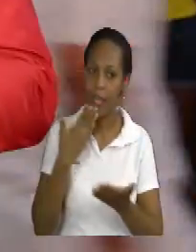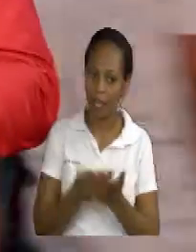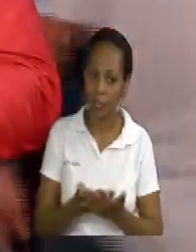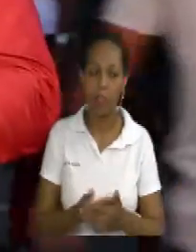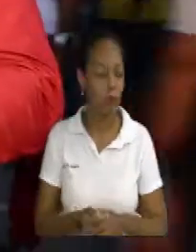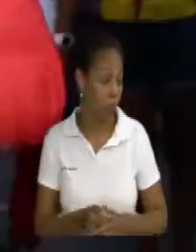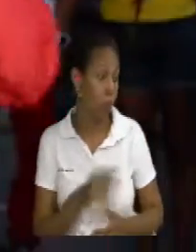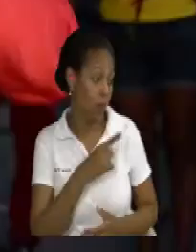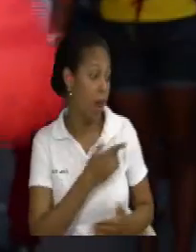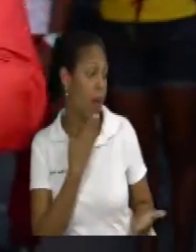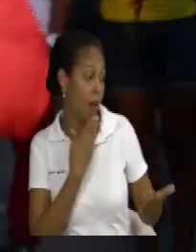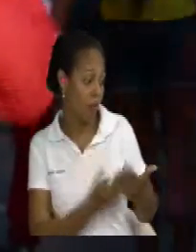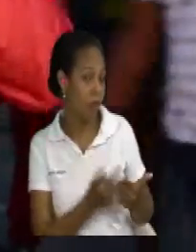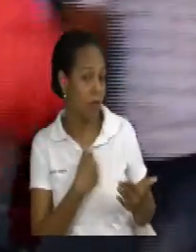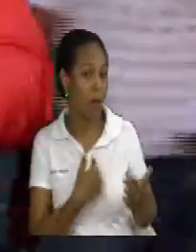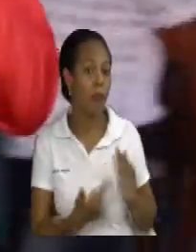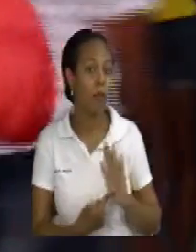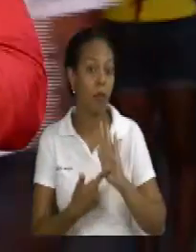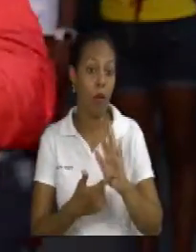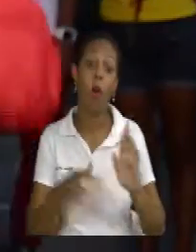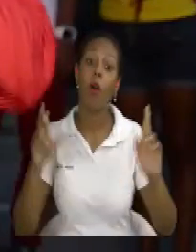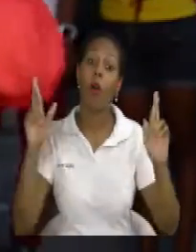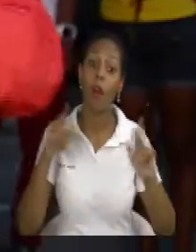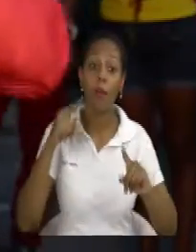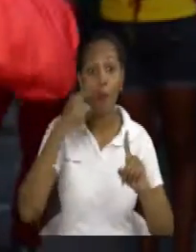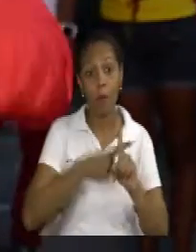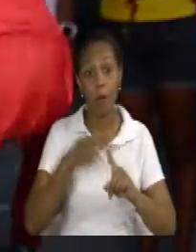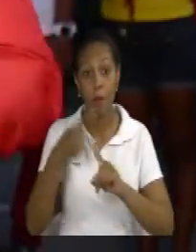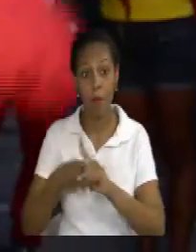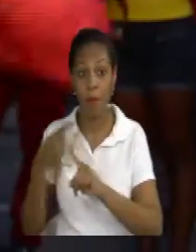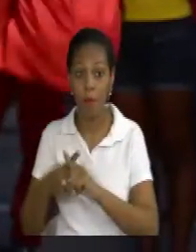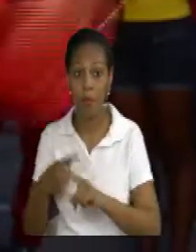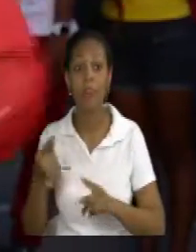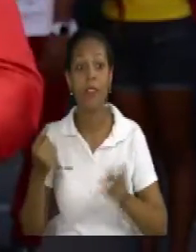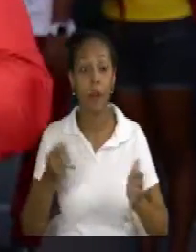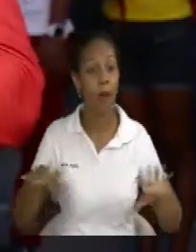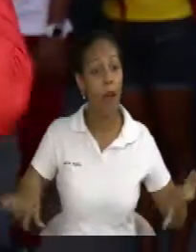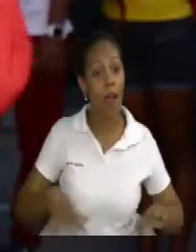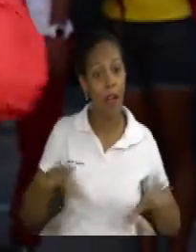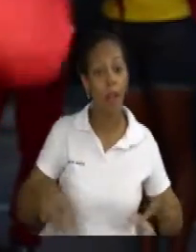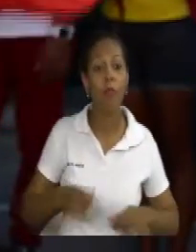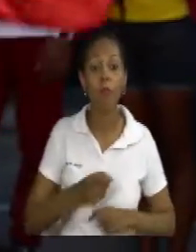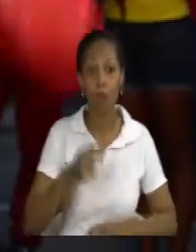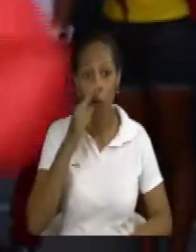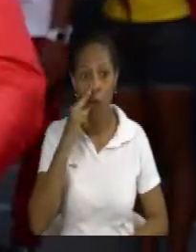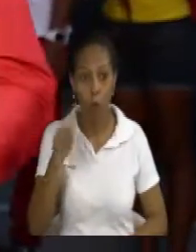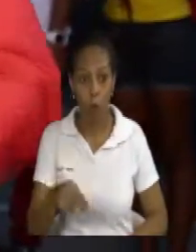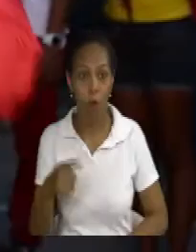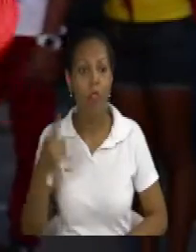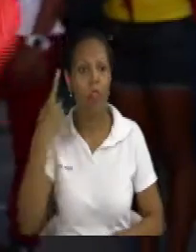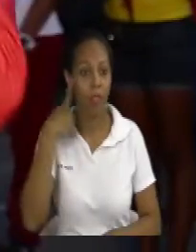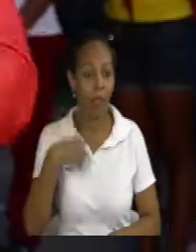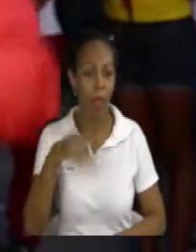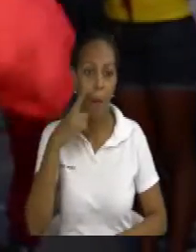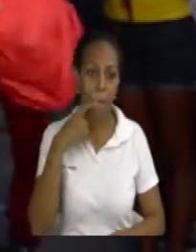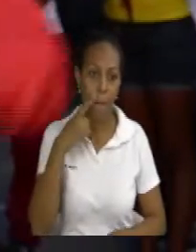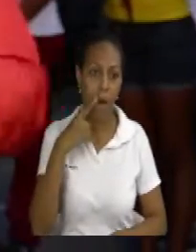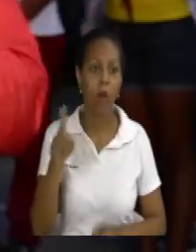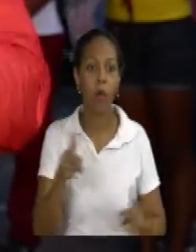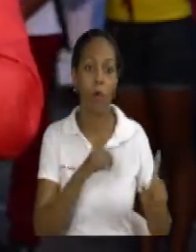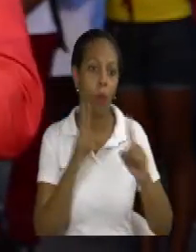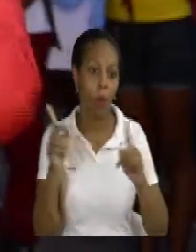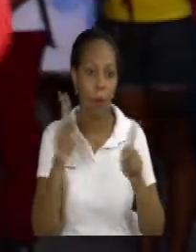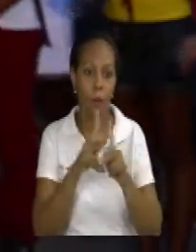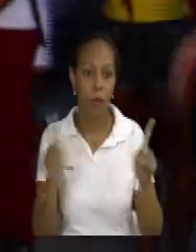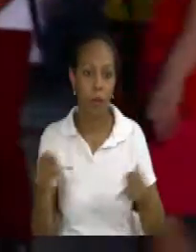este cubrimiento y esperamos cada mes haremos una celebración. Ahora en junio vamos a celebrar el Día del Padre y los cumpleaños de la